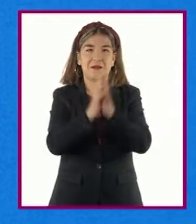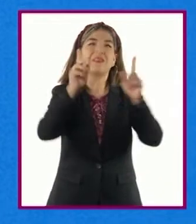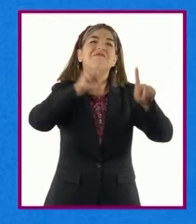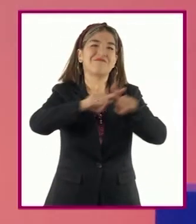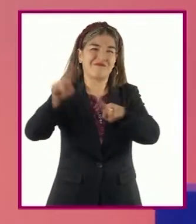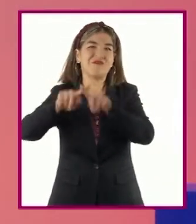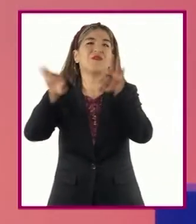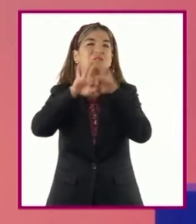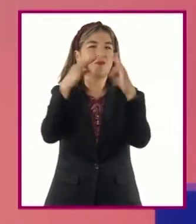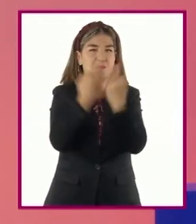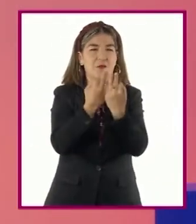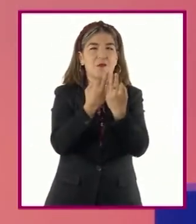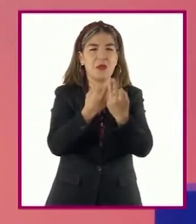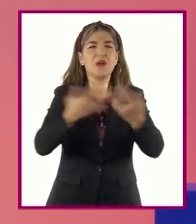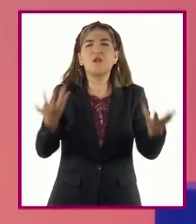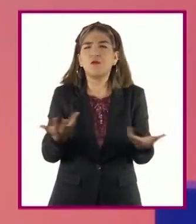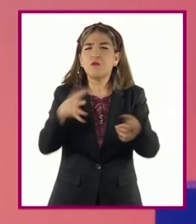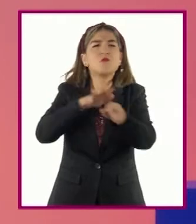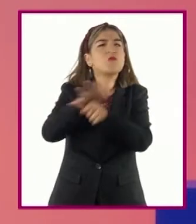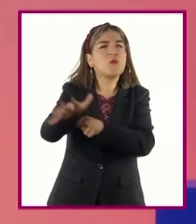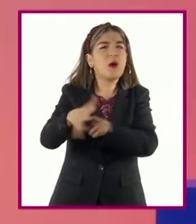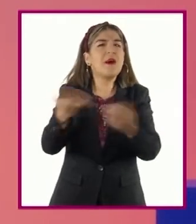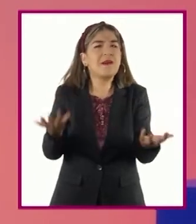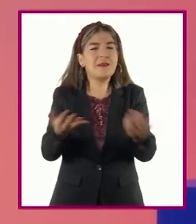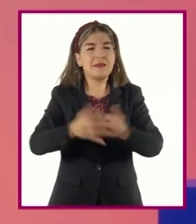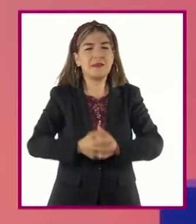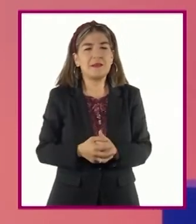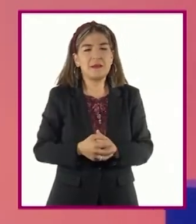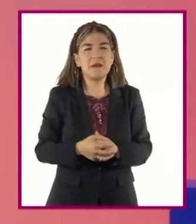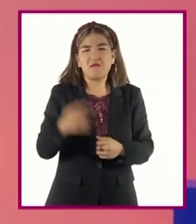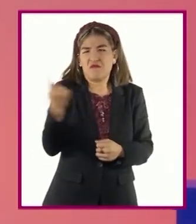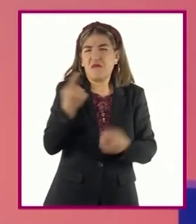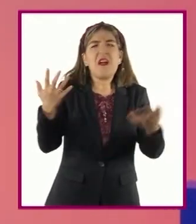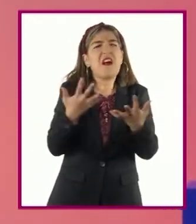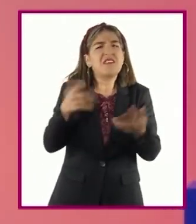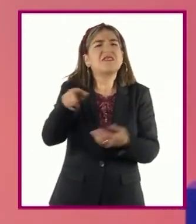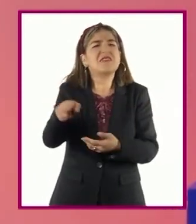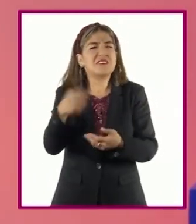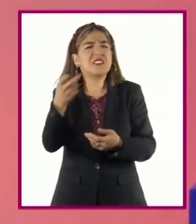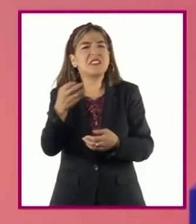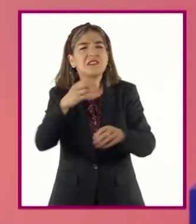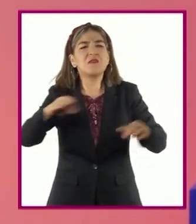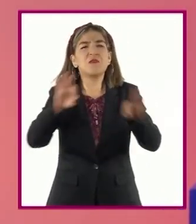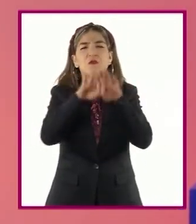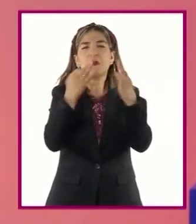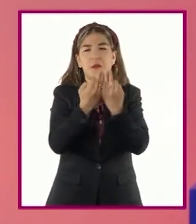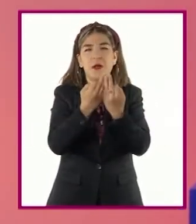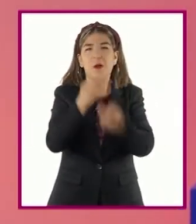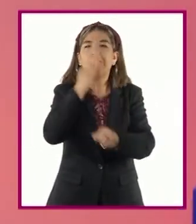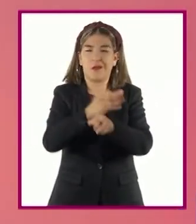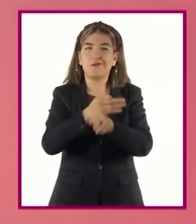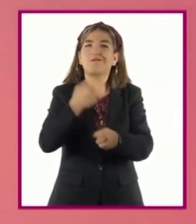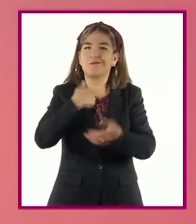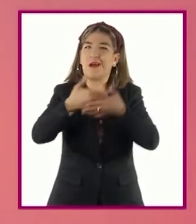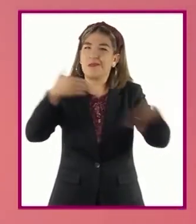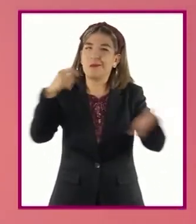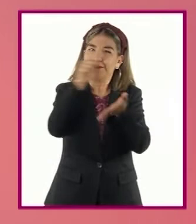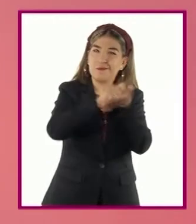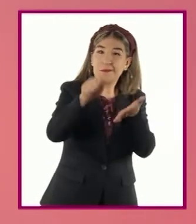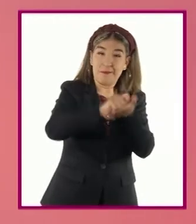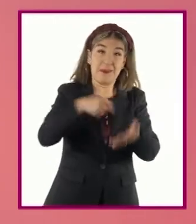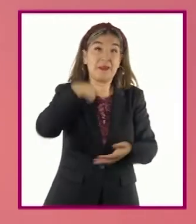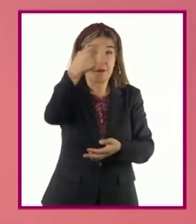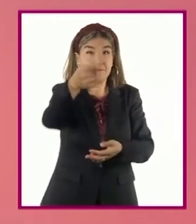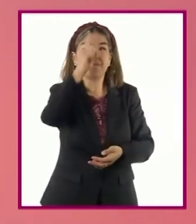diferentes formas. ¿Y cuáles son esas partes y qué hacen ellas? Voy a tomar nota de esto y les sugiero